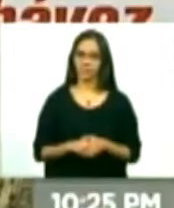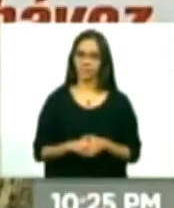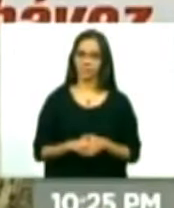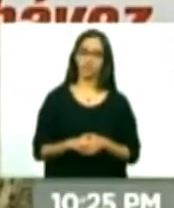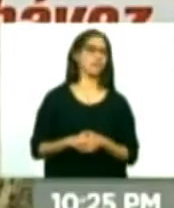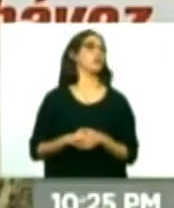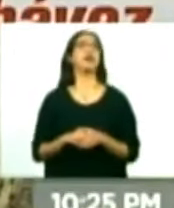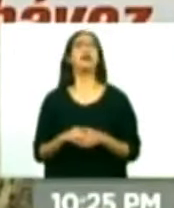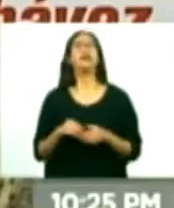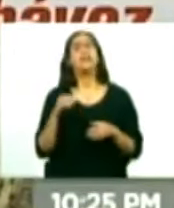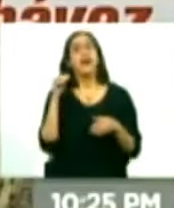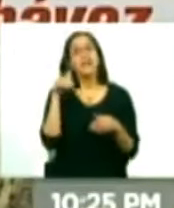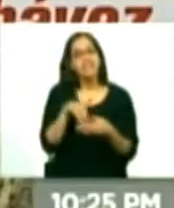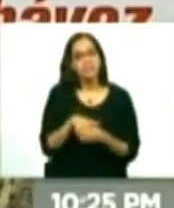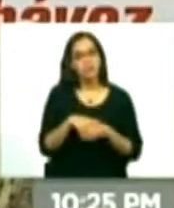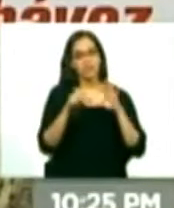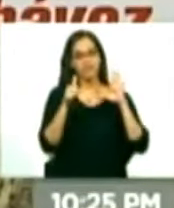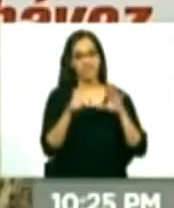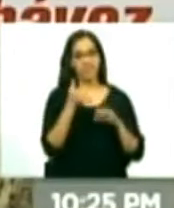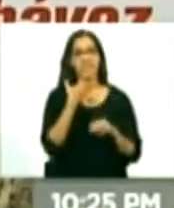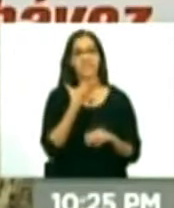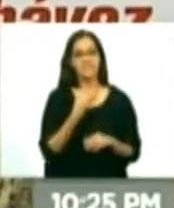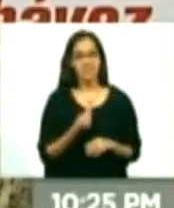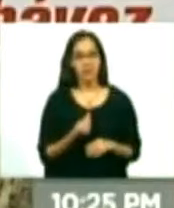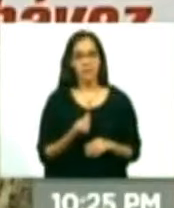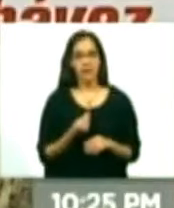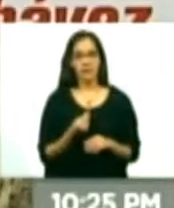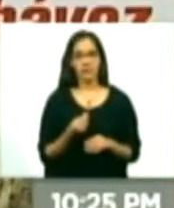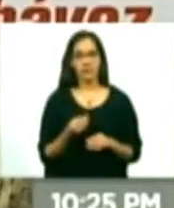elección del 6 de diciembre, aquí.